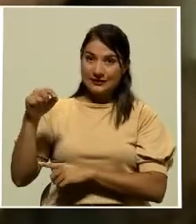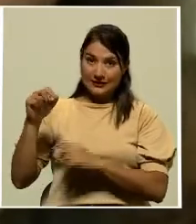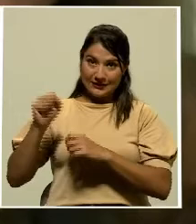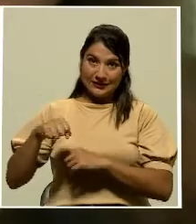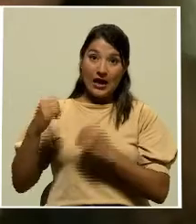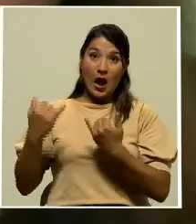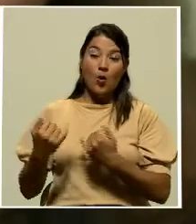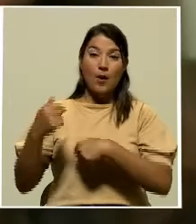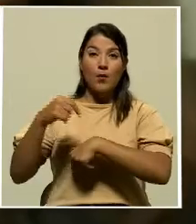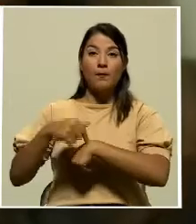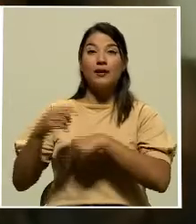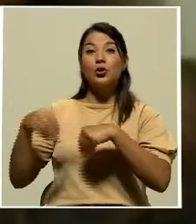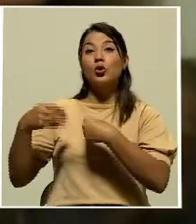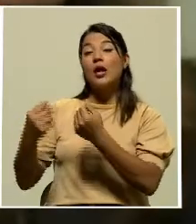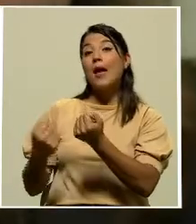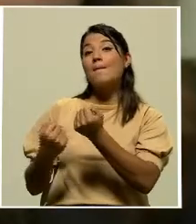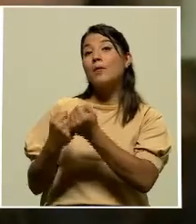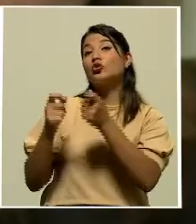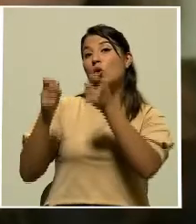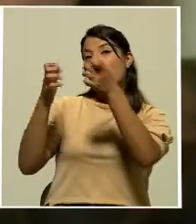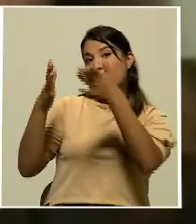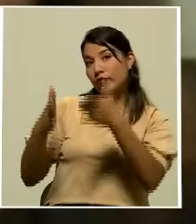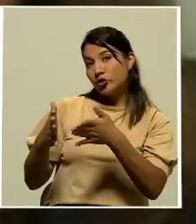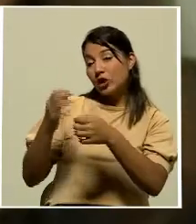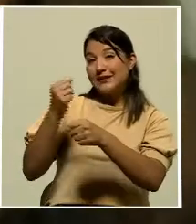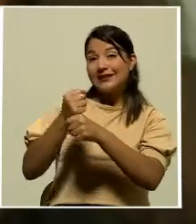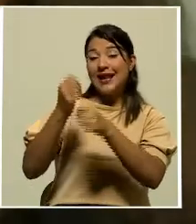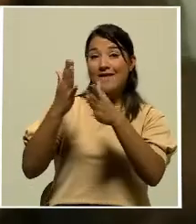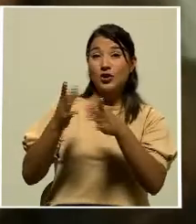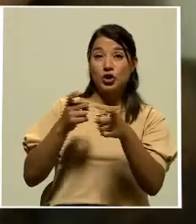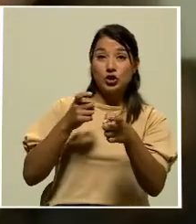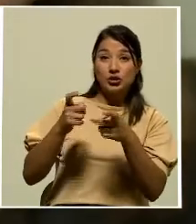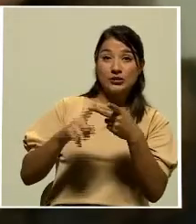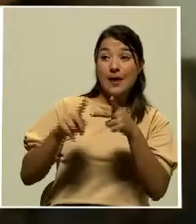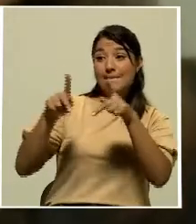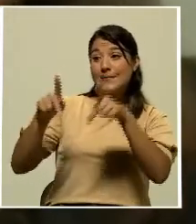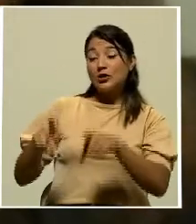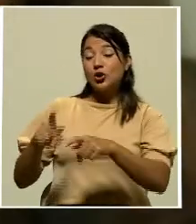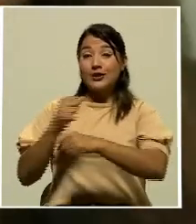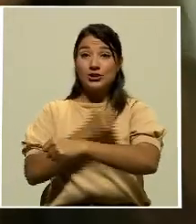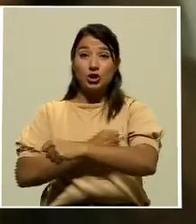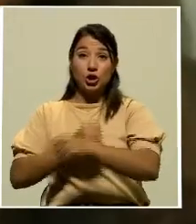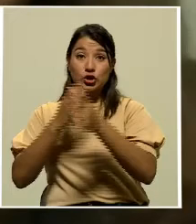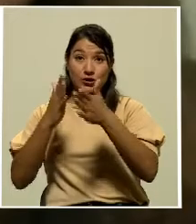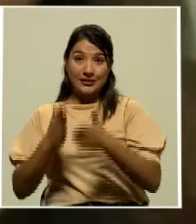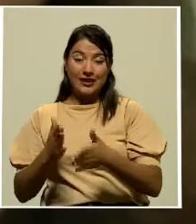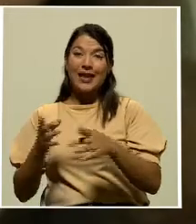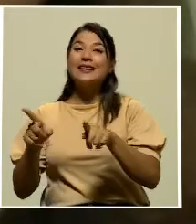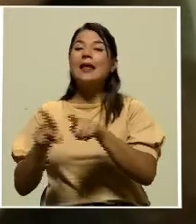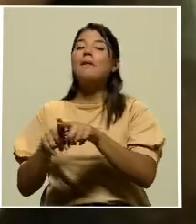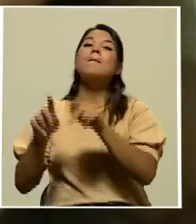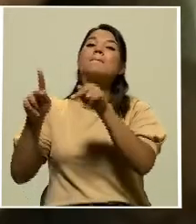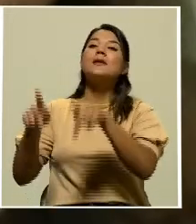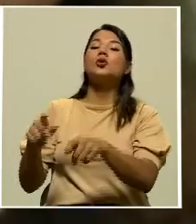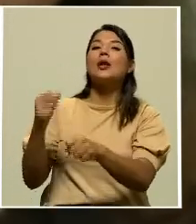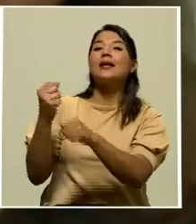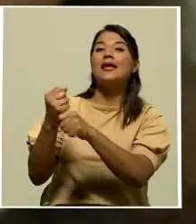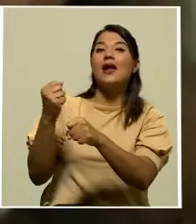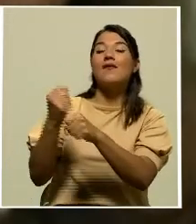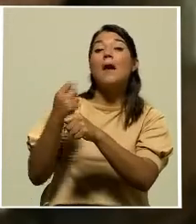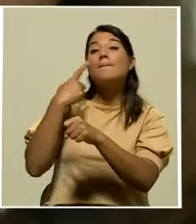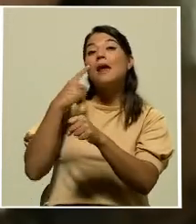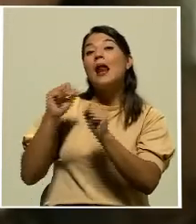El personal administrativo, las personas que trabajan en las cocinas, las personas que trabajan